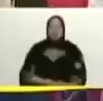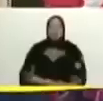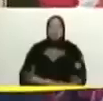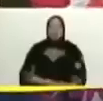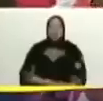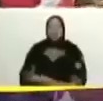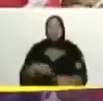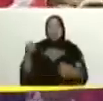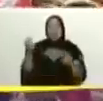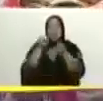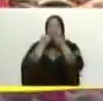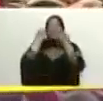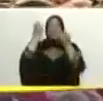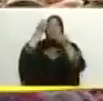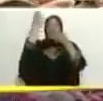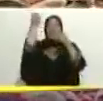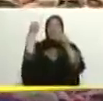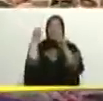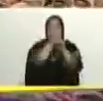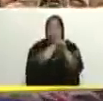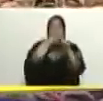¿Cuántas luchas hemos dado?